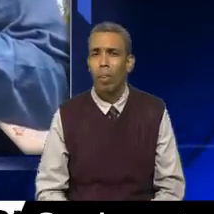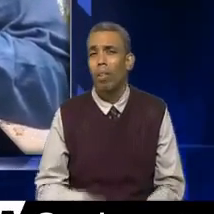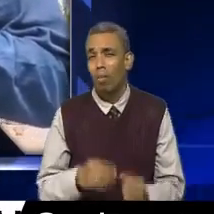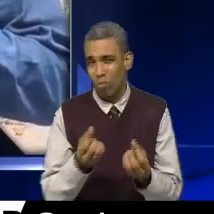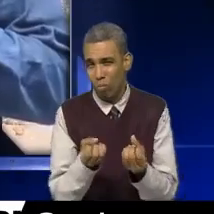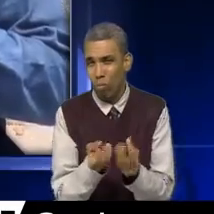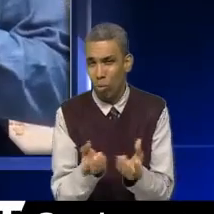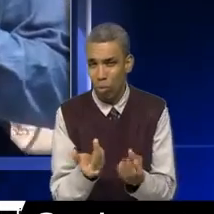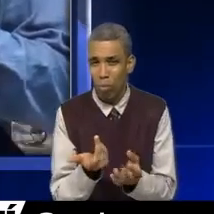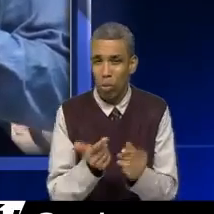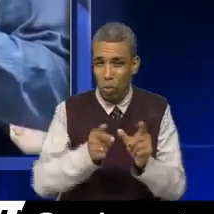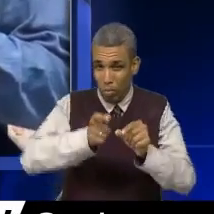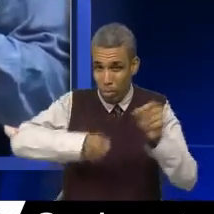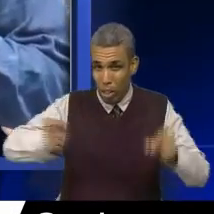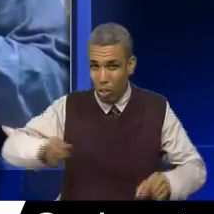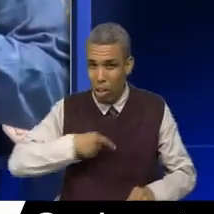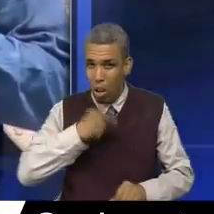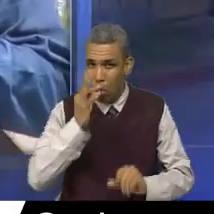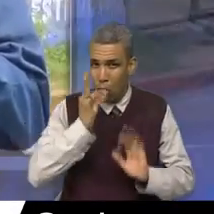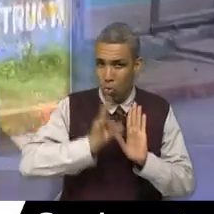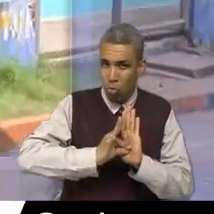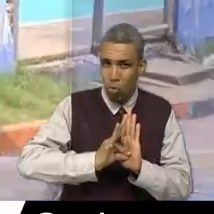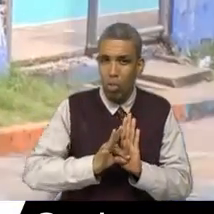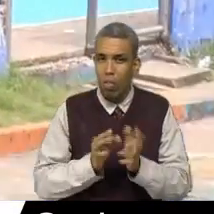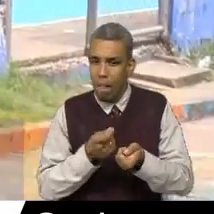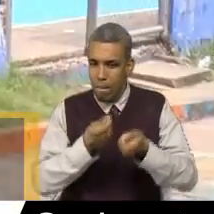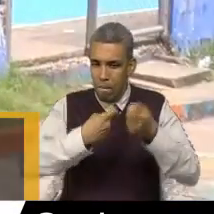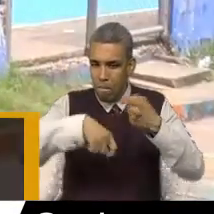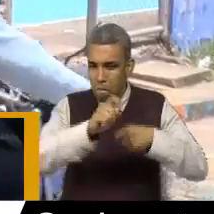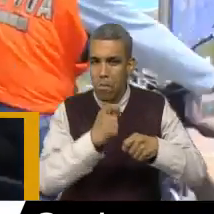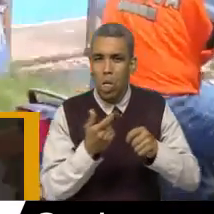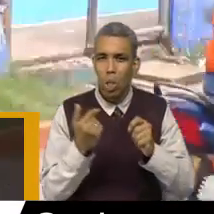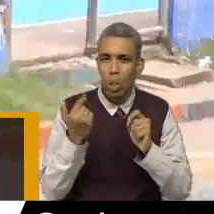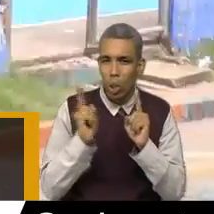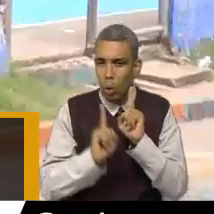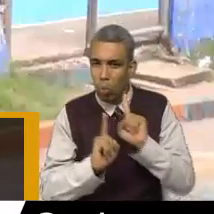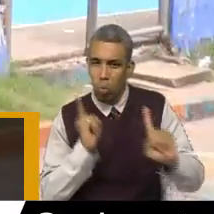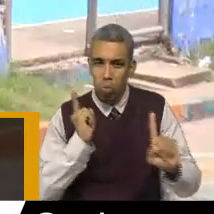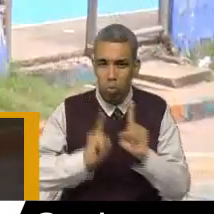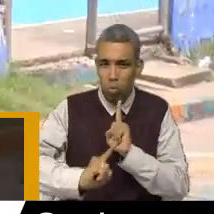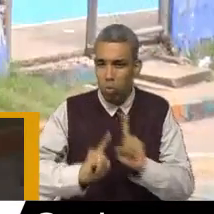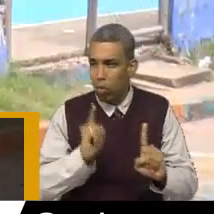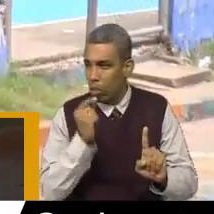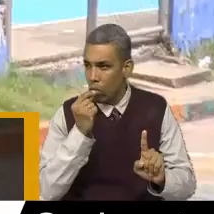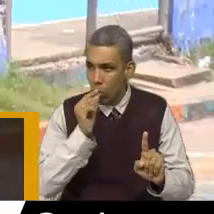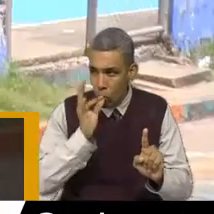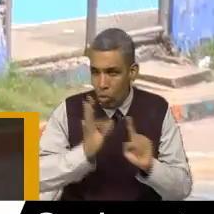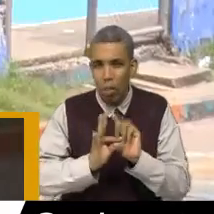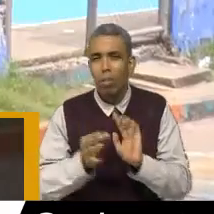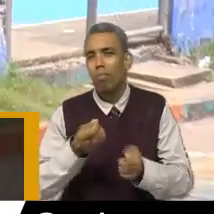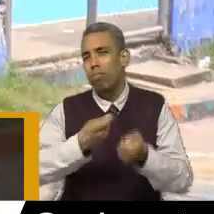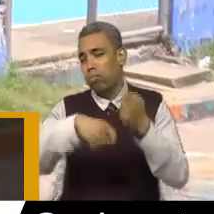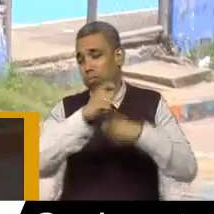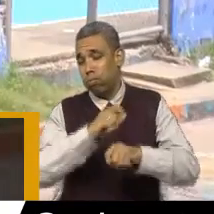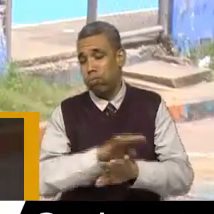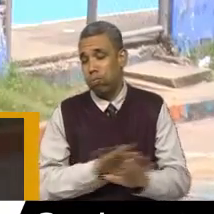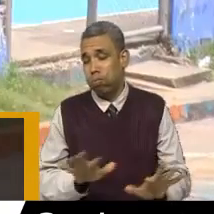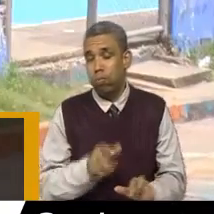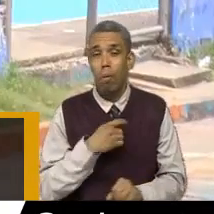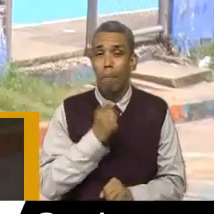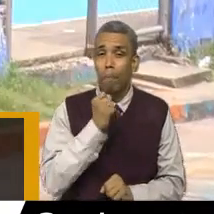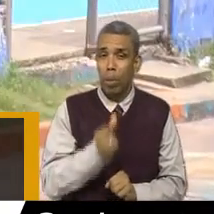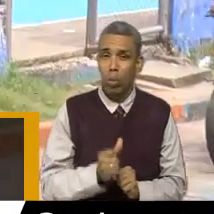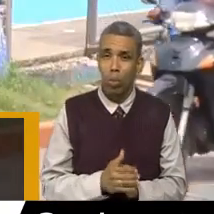droga, expendio de droga en las graderías de nuestra cancha, en los alrededores de la misma polideportiva, donde desafortunadamente pues, se lo están